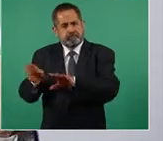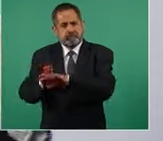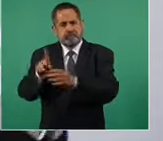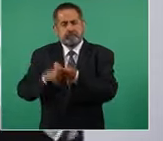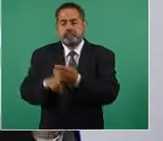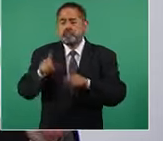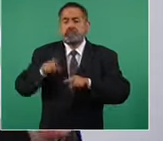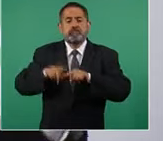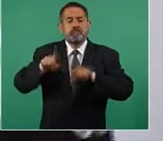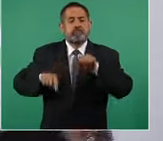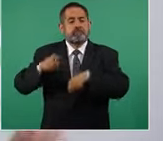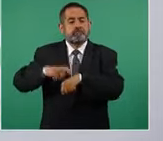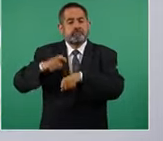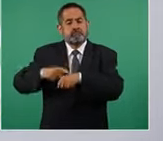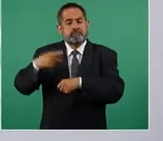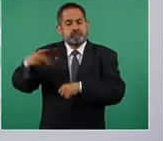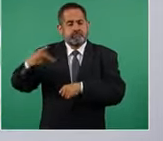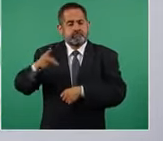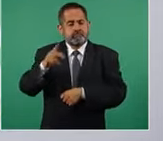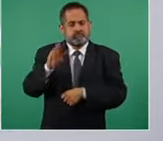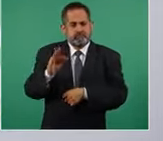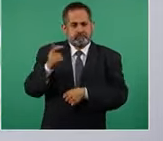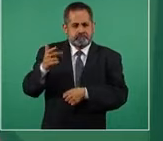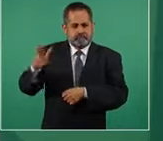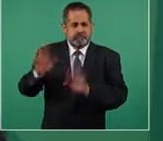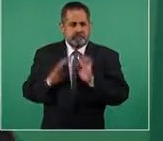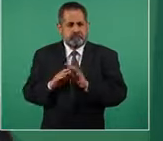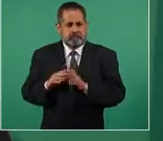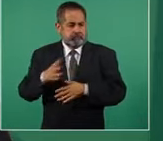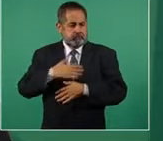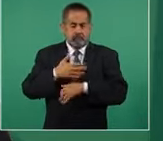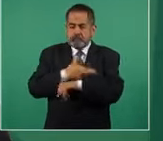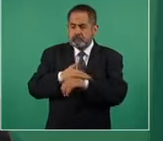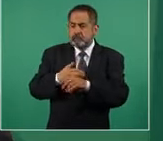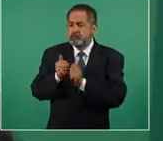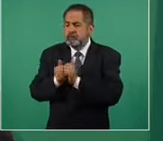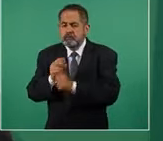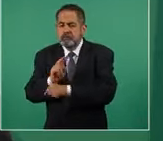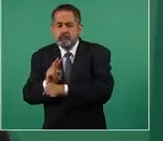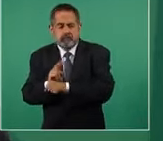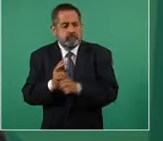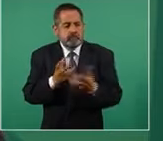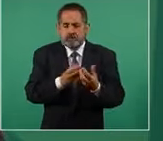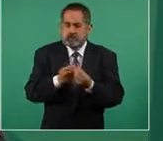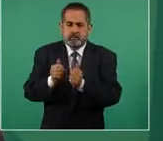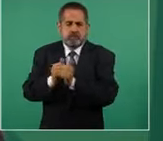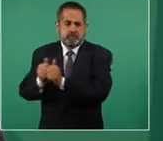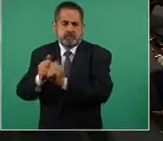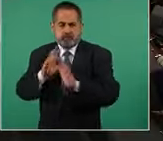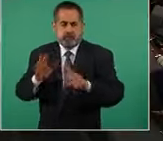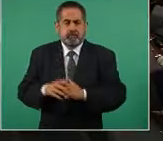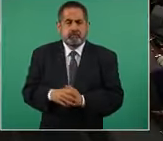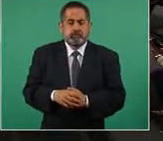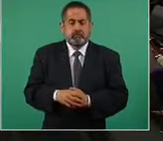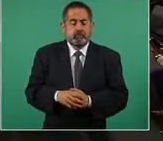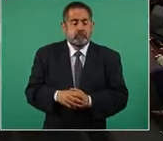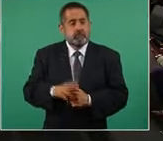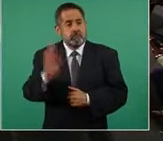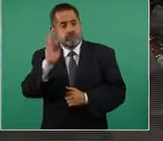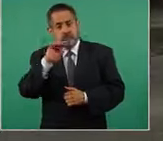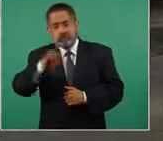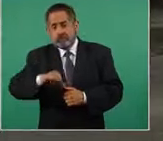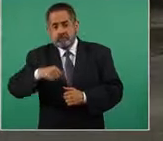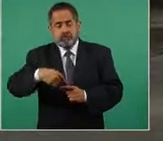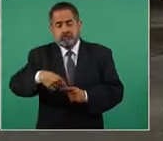los tiempos, los movimientos dependen de la Fiscalía. Nosotros lo que hacemos es acompañar el proceso, pero yo creo que va a ser muy rápido. ¿Podría ser hoy? ¿Podría ser este fin de